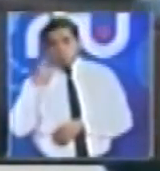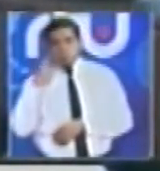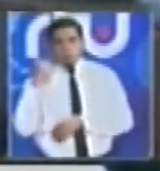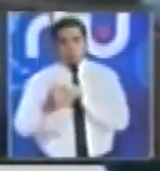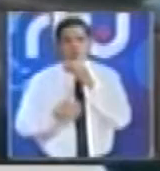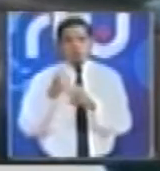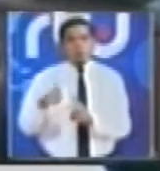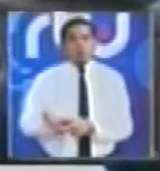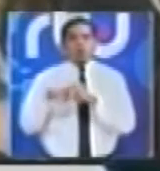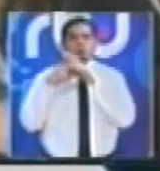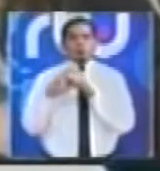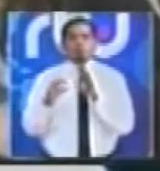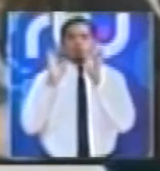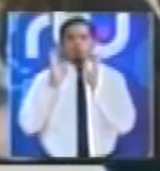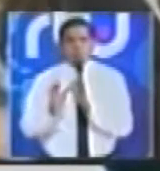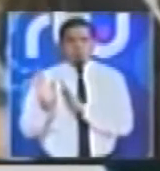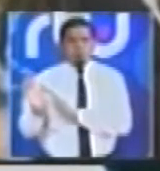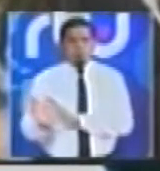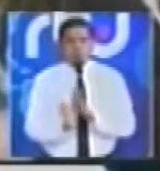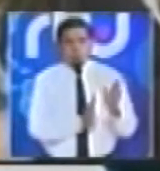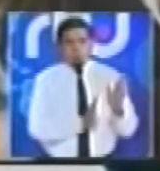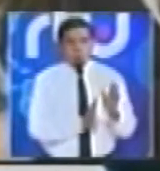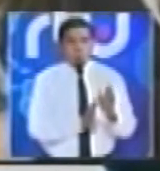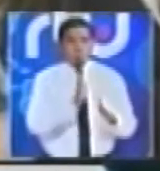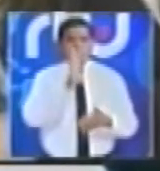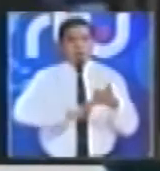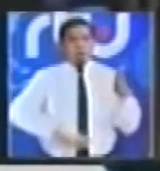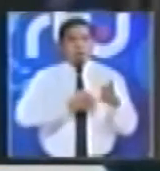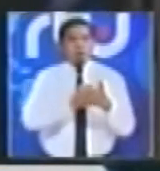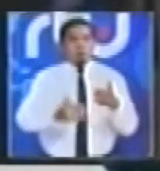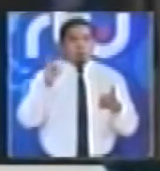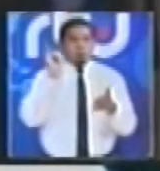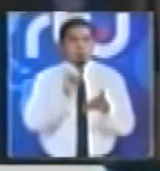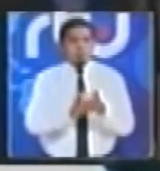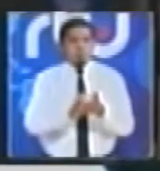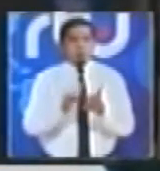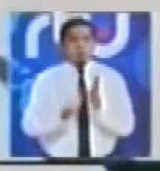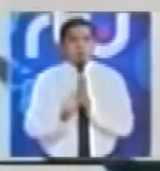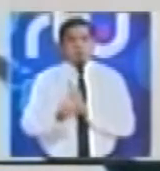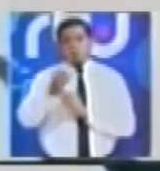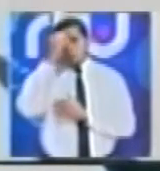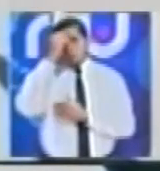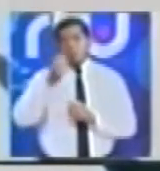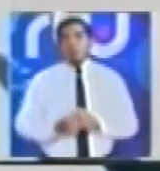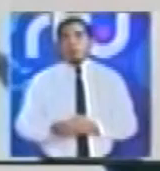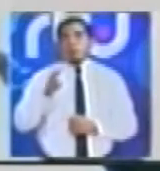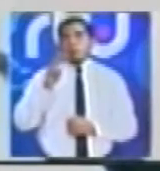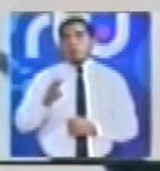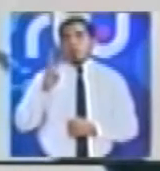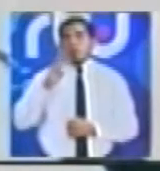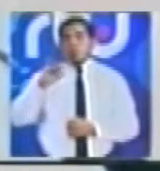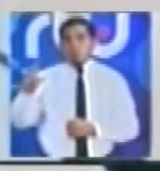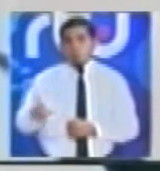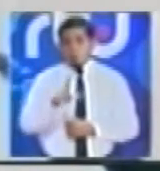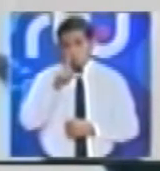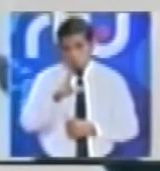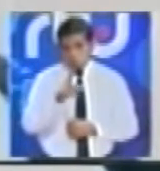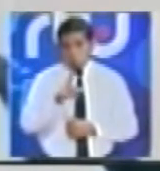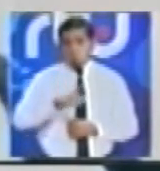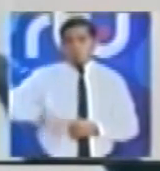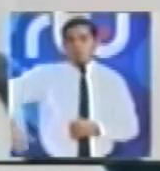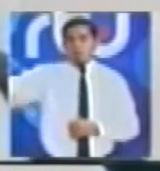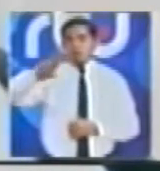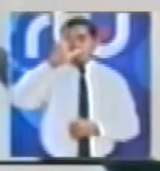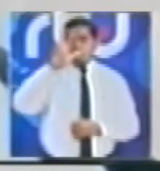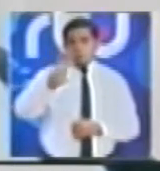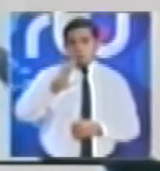inició sin contratiempos y se aspira a cumplir el calendario establecido por el ministerio. 26 de julio estaremos en toda la zona 3